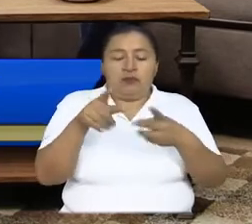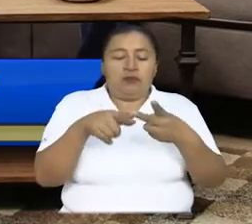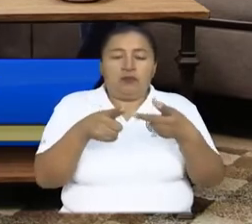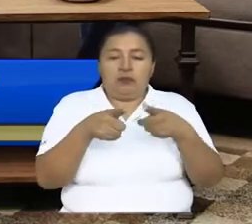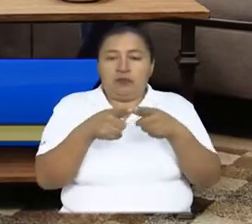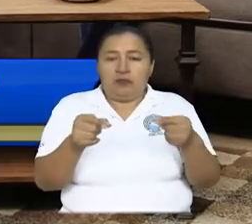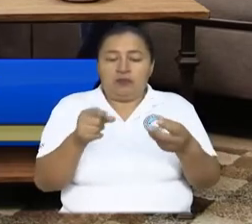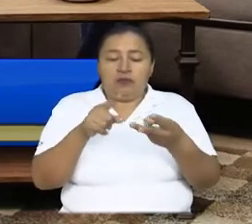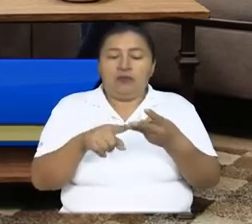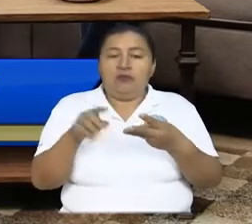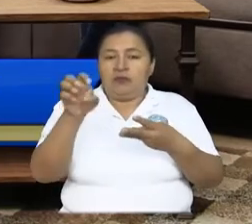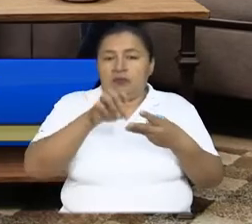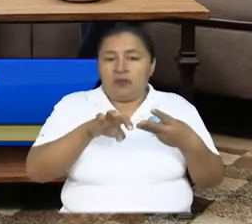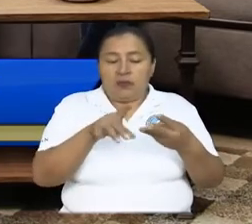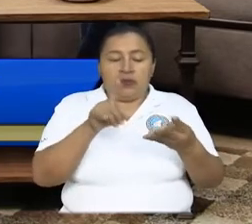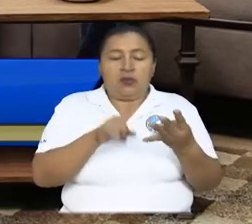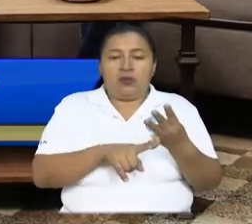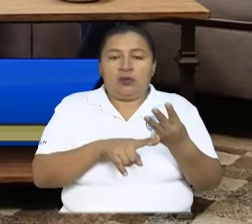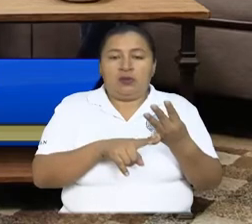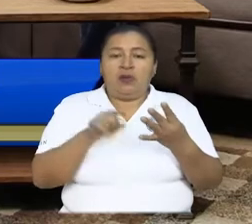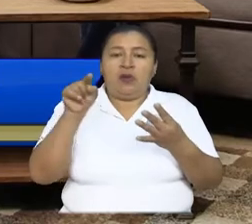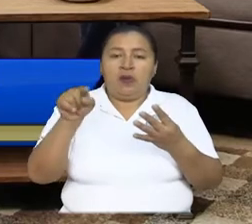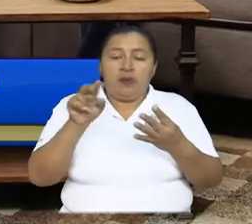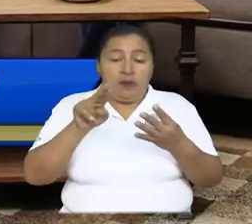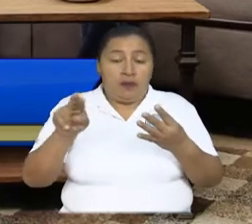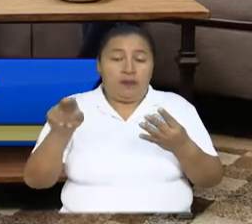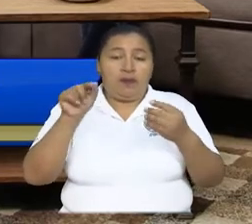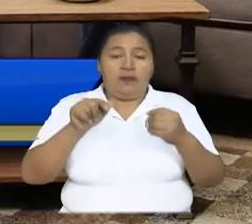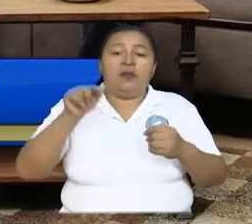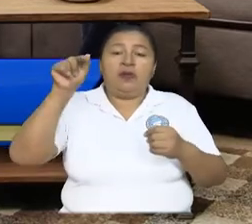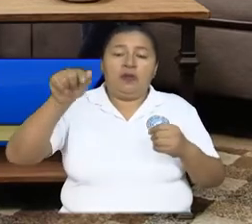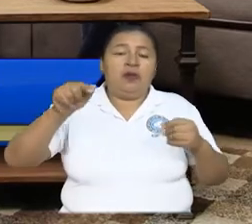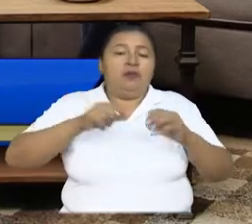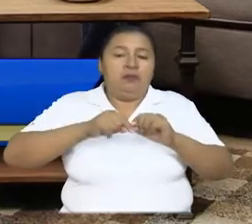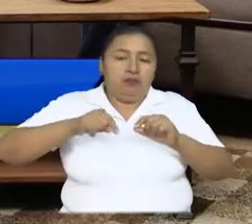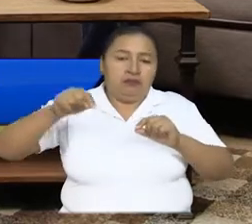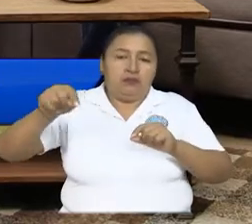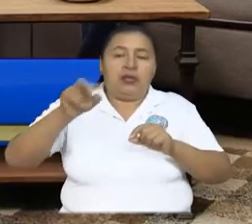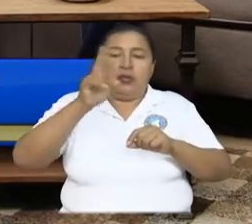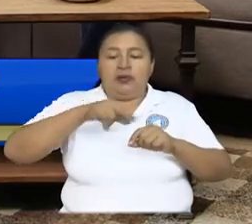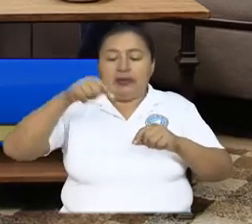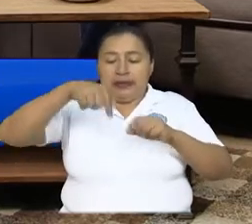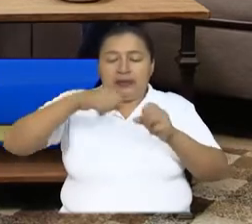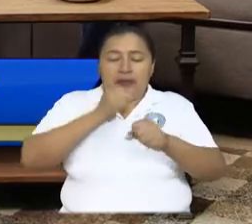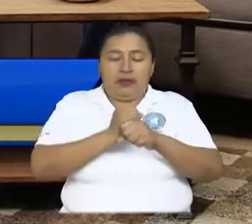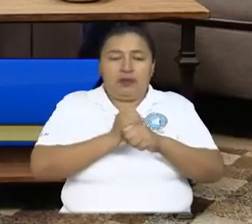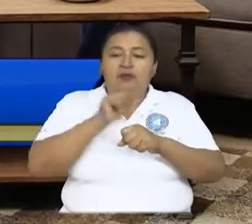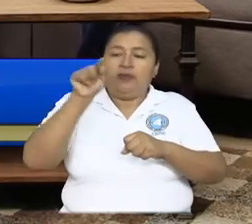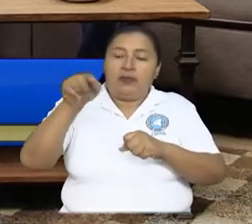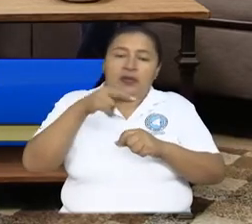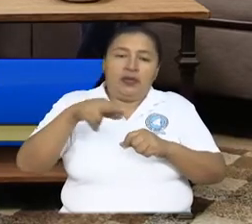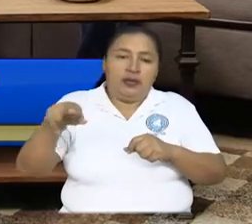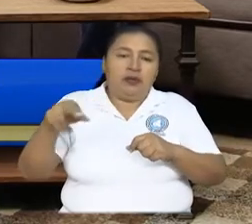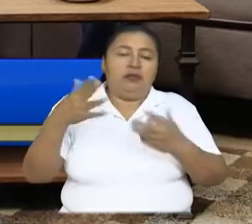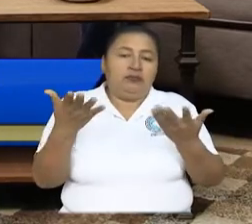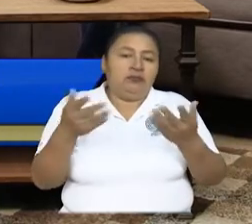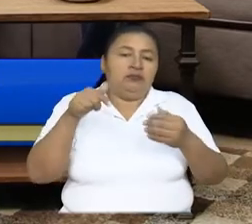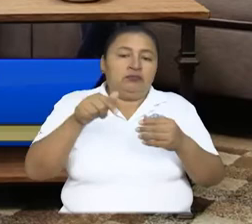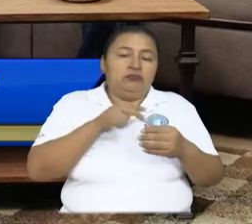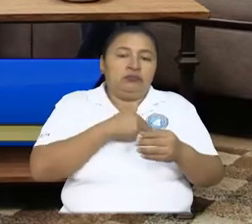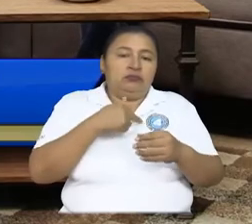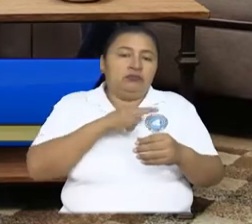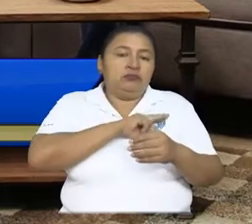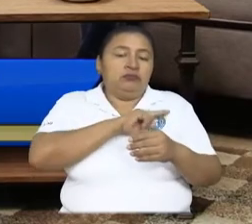en este link es el servicio y hoy lo estamos extendiendo pues hay este año arriba pues prácticamente allí